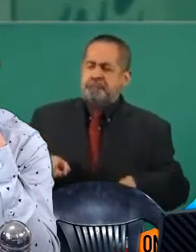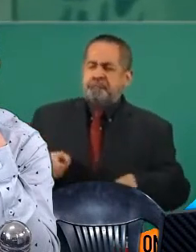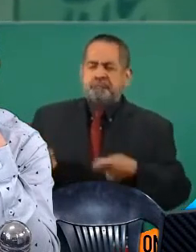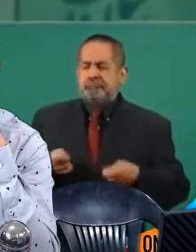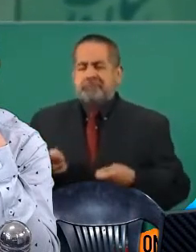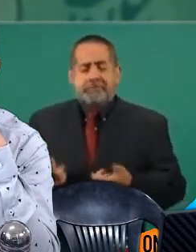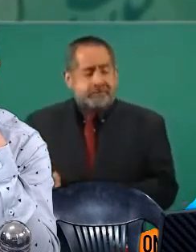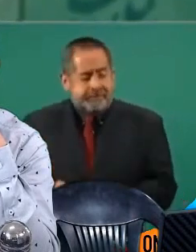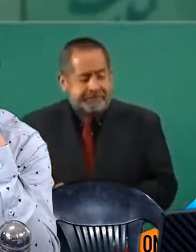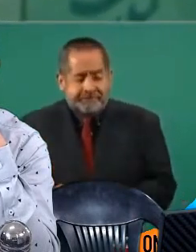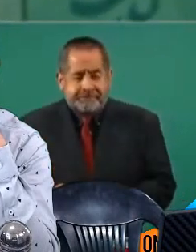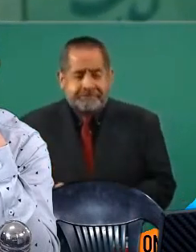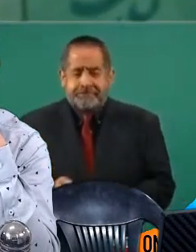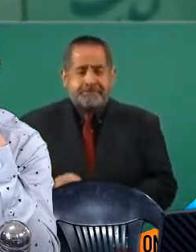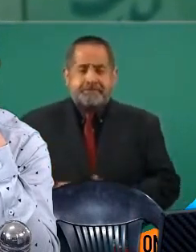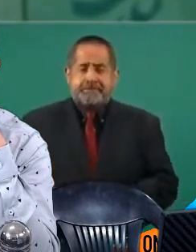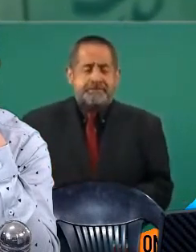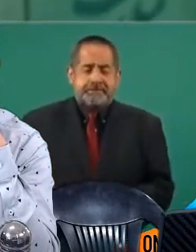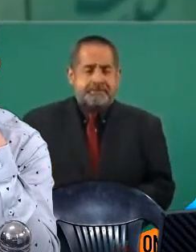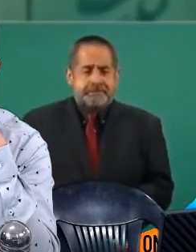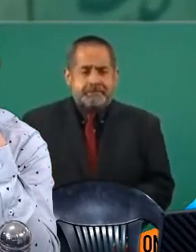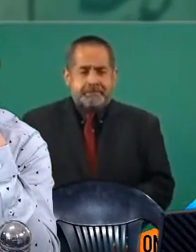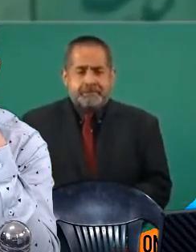pero eran